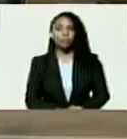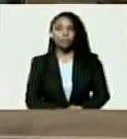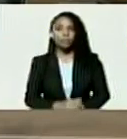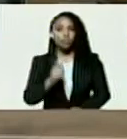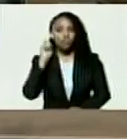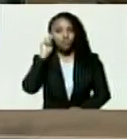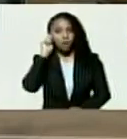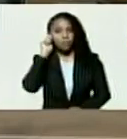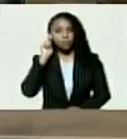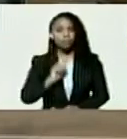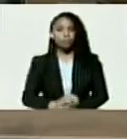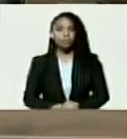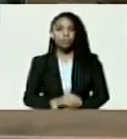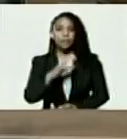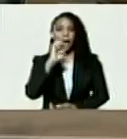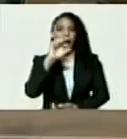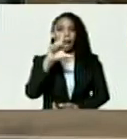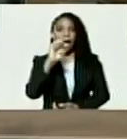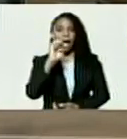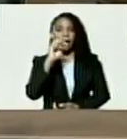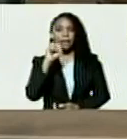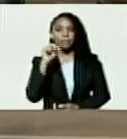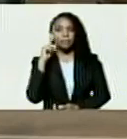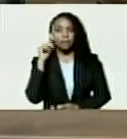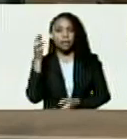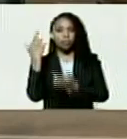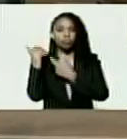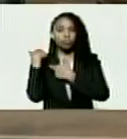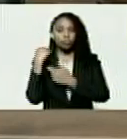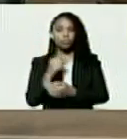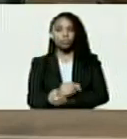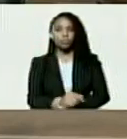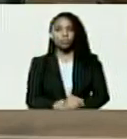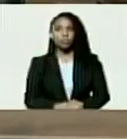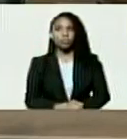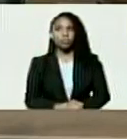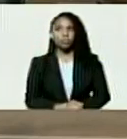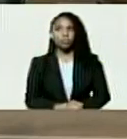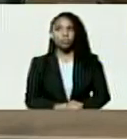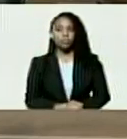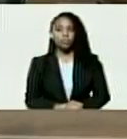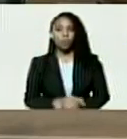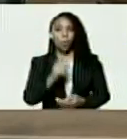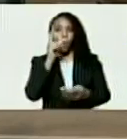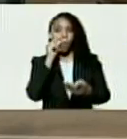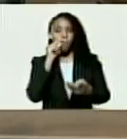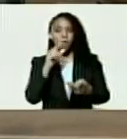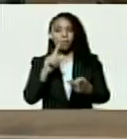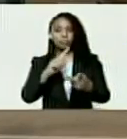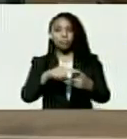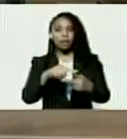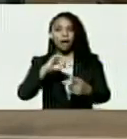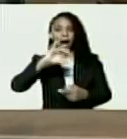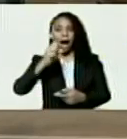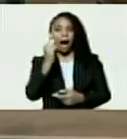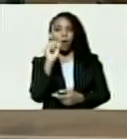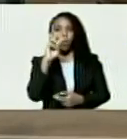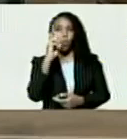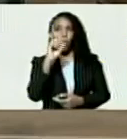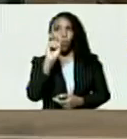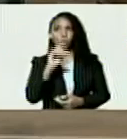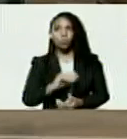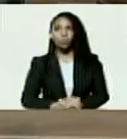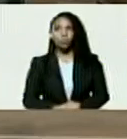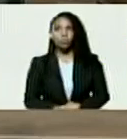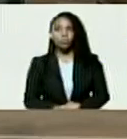Ciudadana. Ellen Dayana Aguiar Hernández, ciudadano. Harold Eliseo Albornoz Torrealba, ciudadana. Eneida